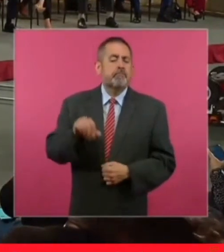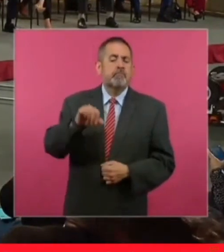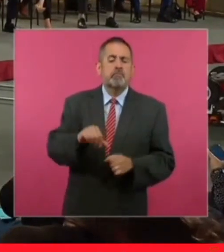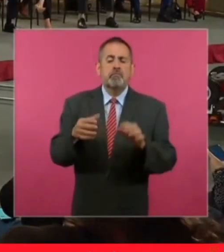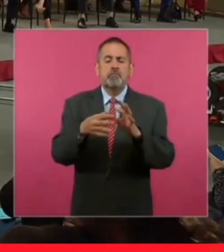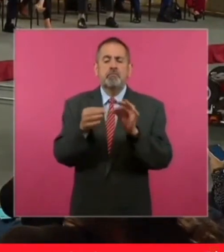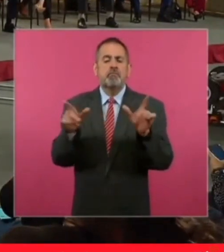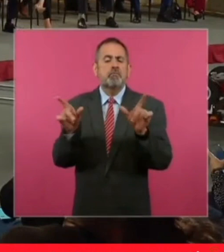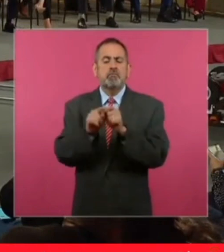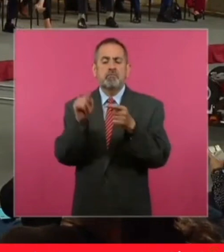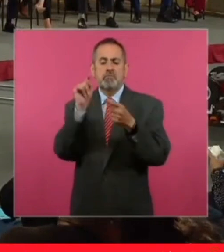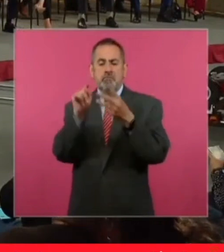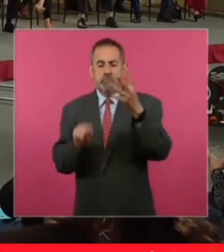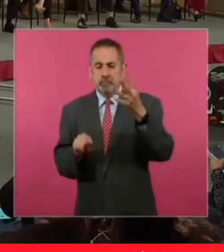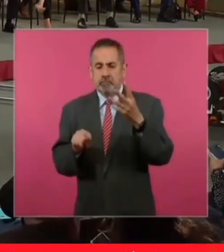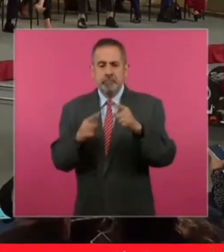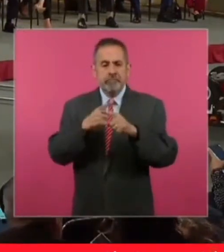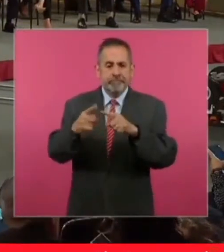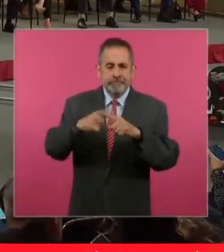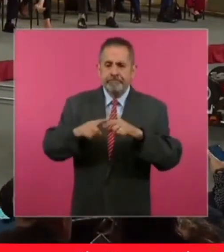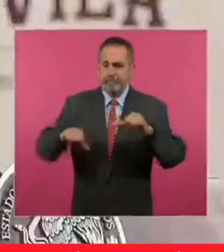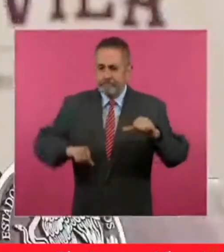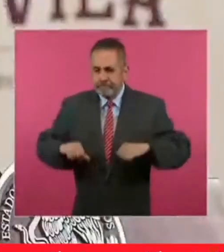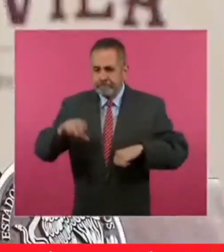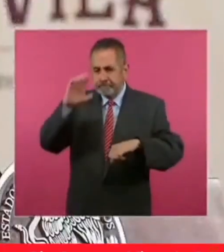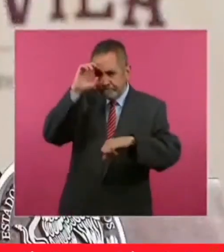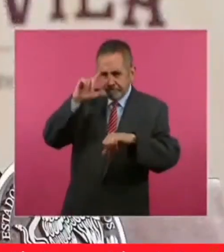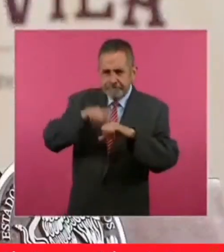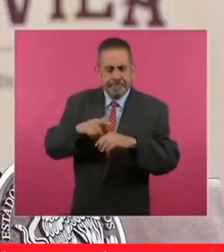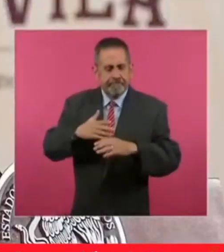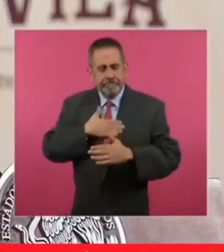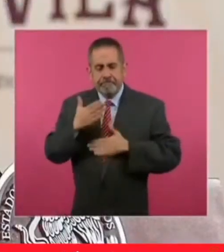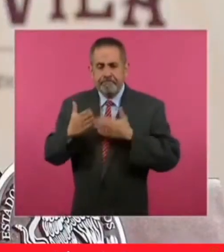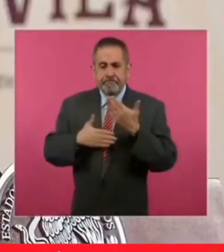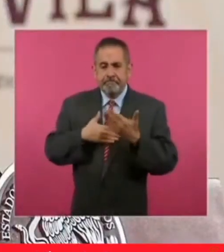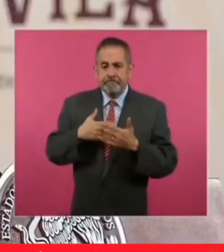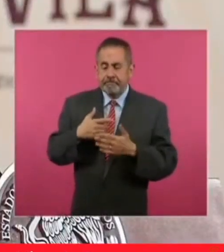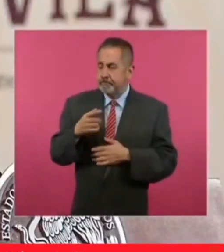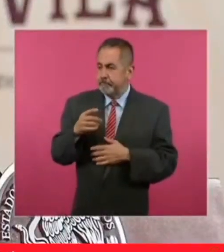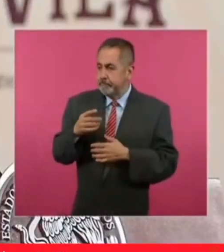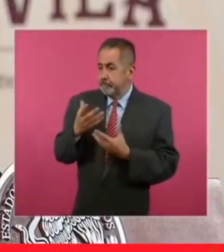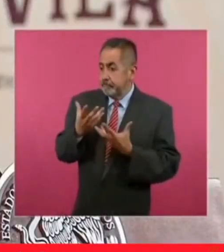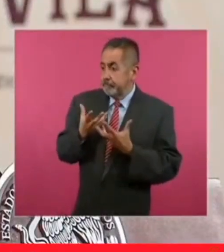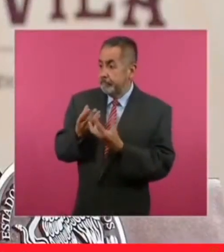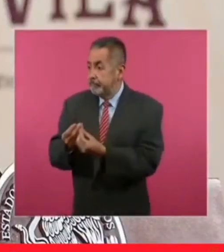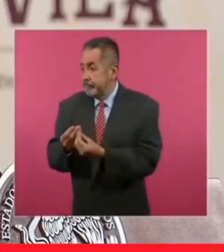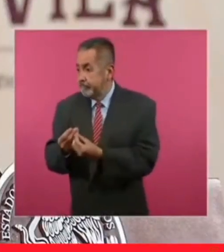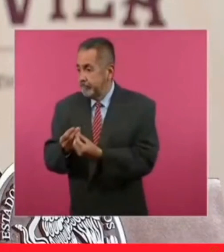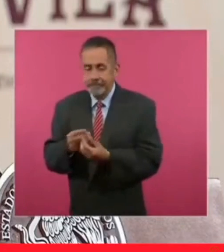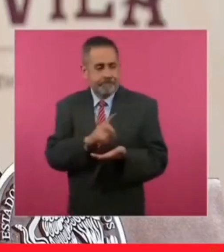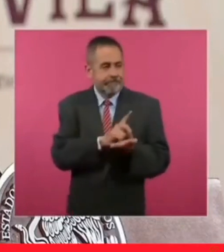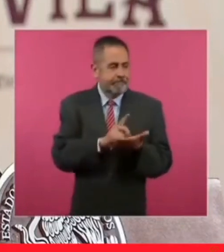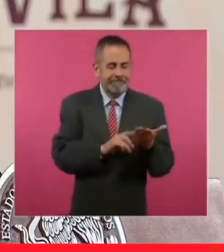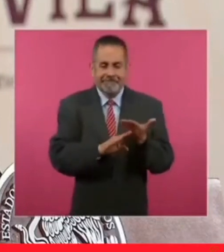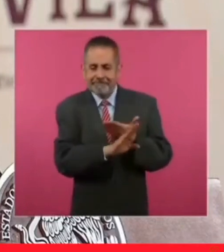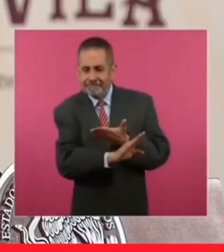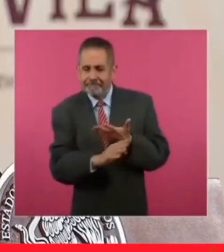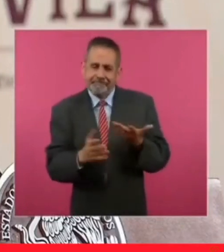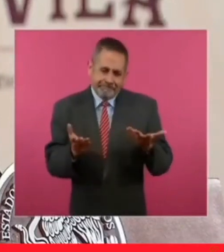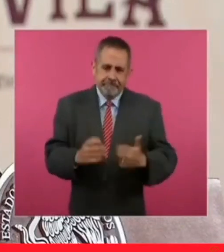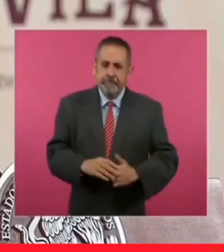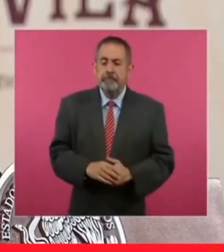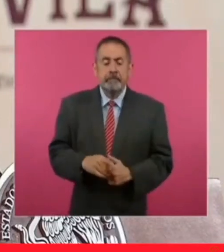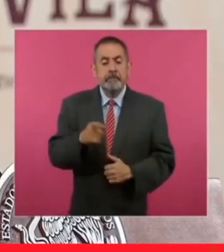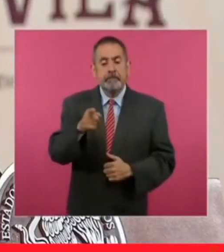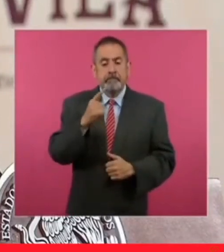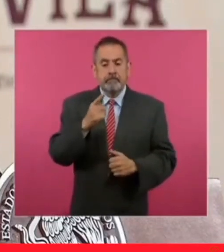de actividades culturales y actividades de tiempo libre en la prevención de adicciones vamos a ver la primera